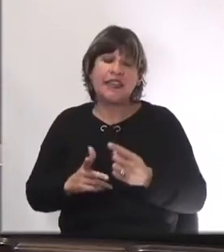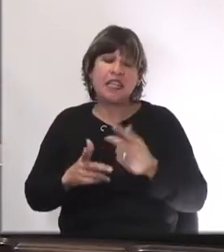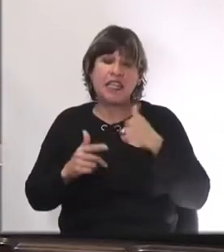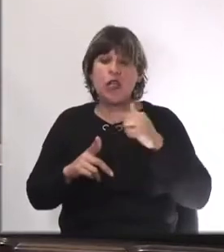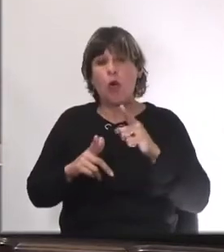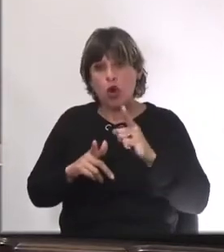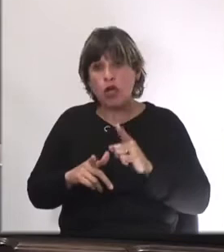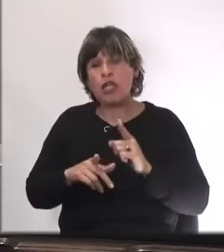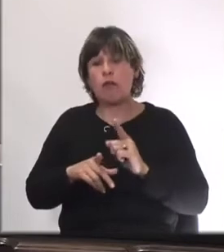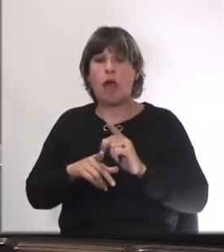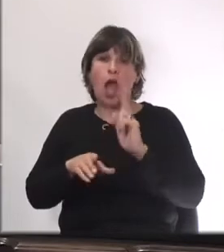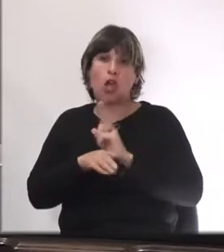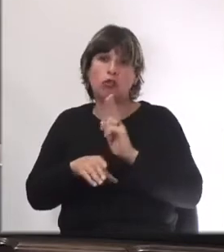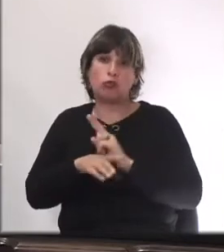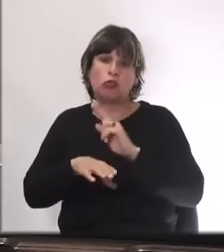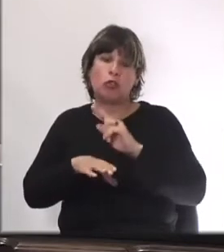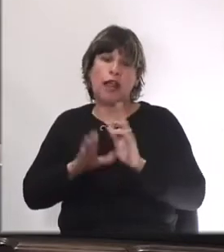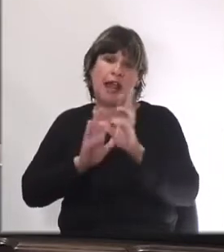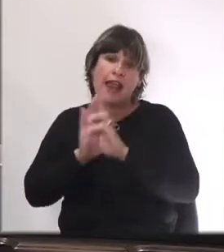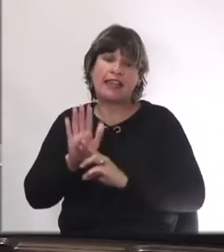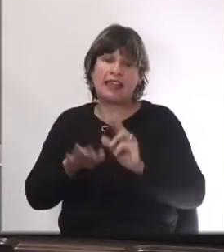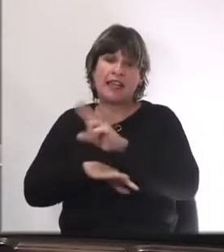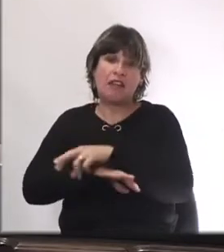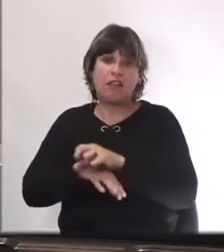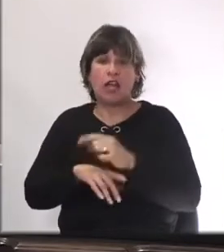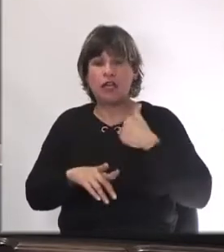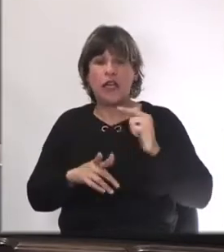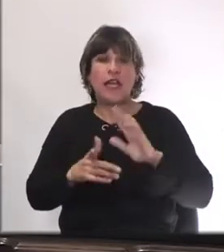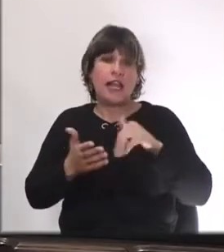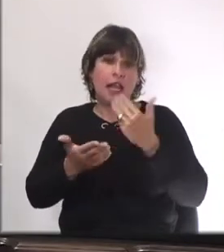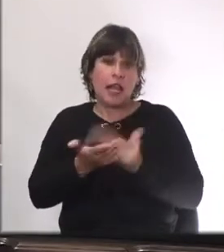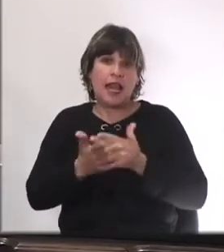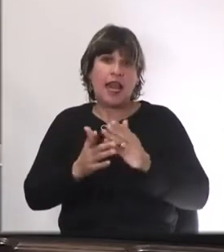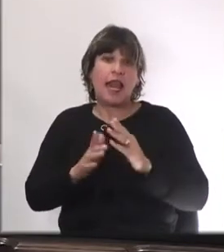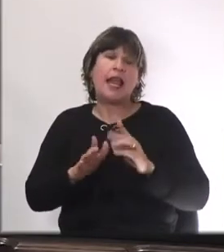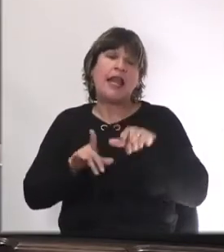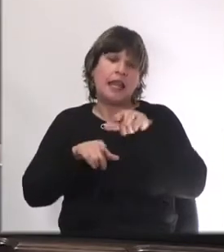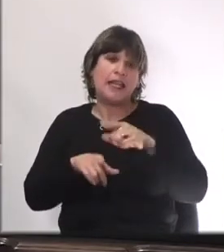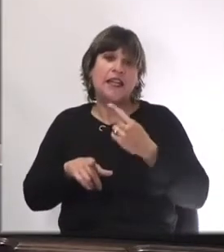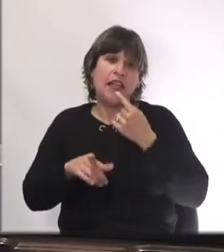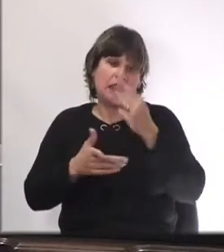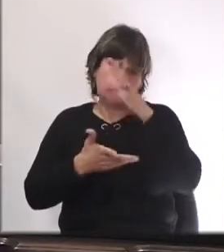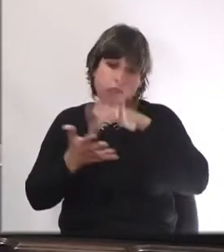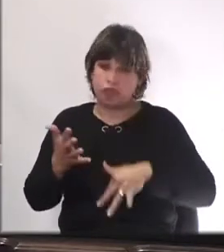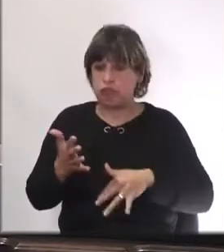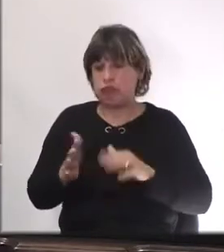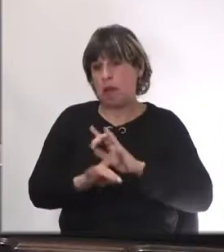en el presupuesto vino en la exposición de motivos, pero no en el articulado, con lo cual es literatura,